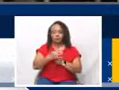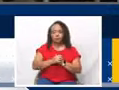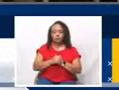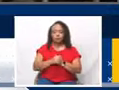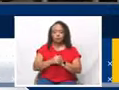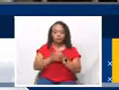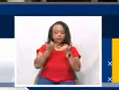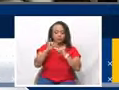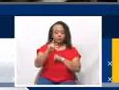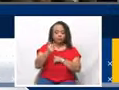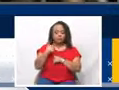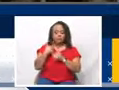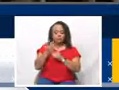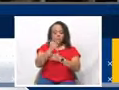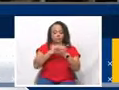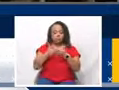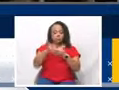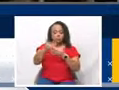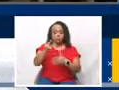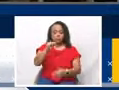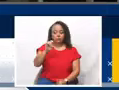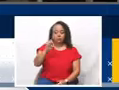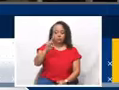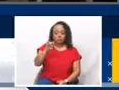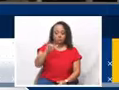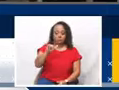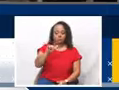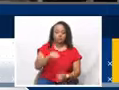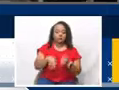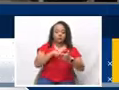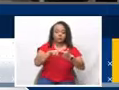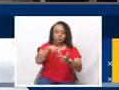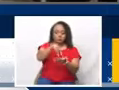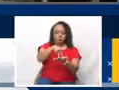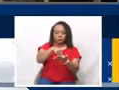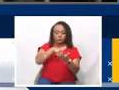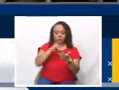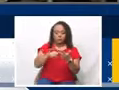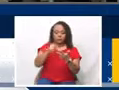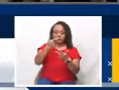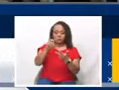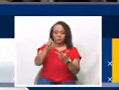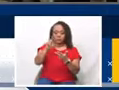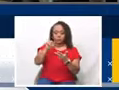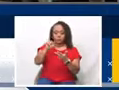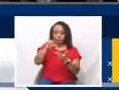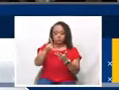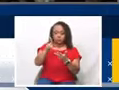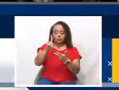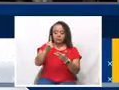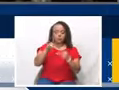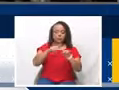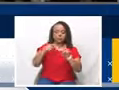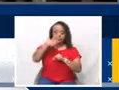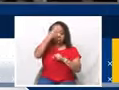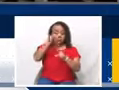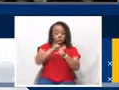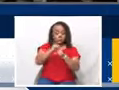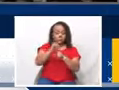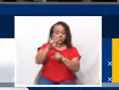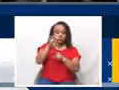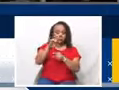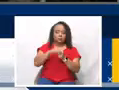todavía no he tenido a alguien después de Neri. Ha estado Sherman, Gerald se aproxima, pero yo creo que a nivel de entrenamiento